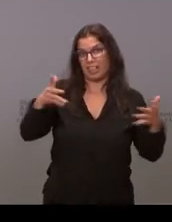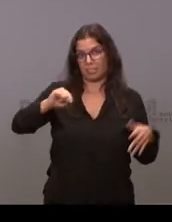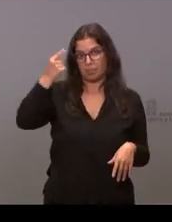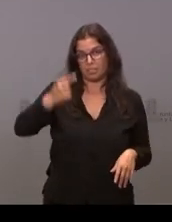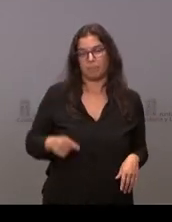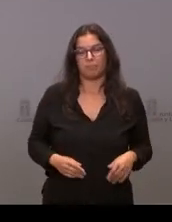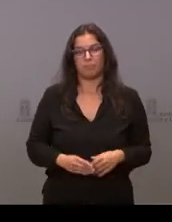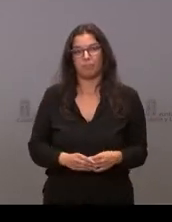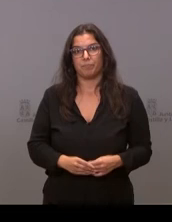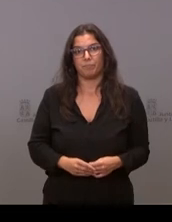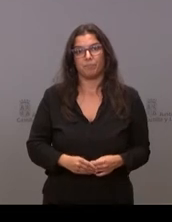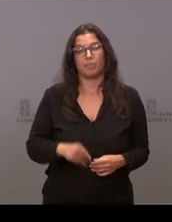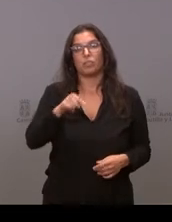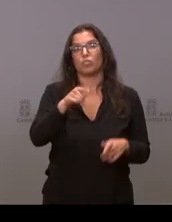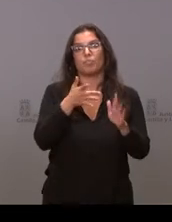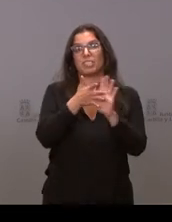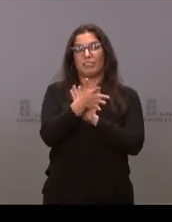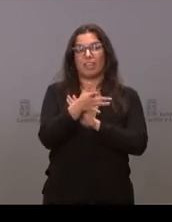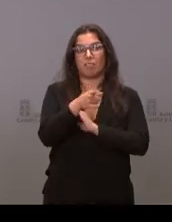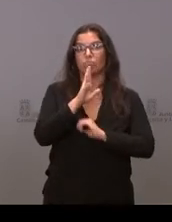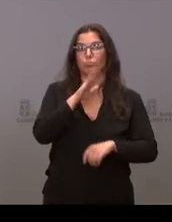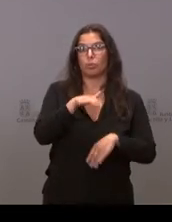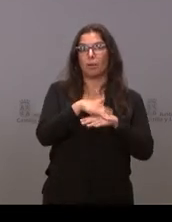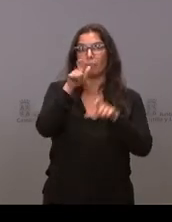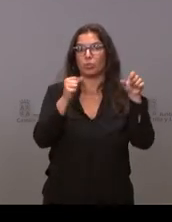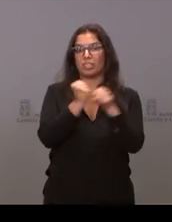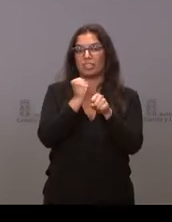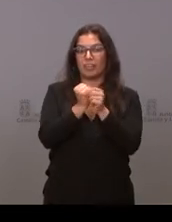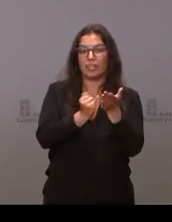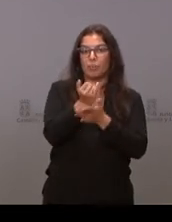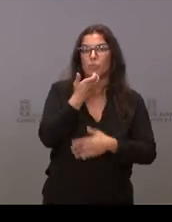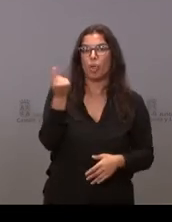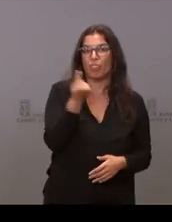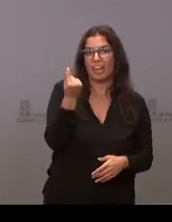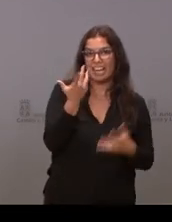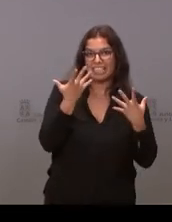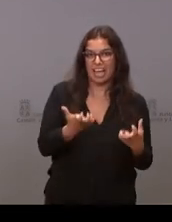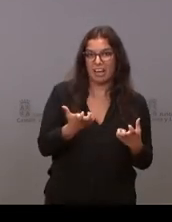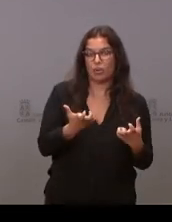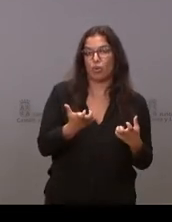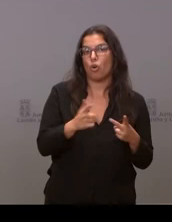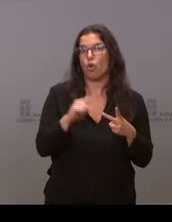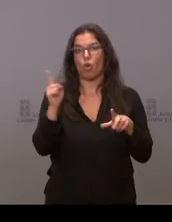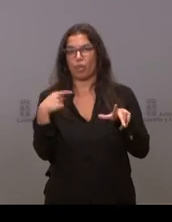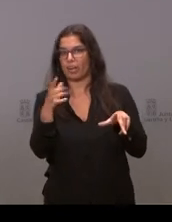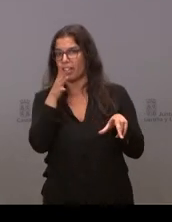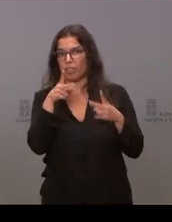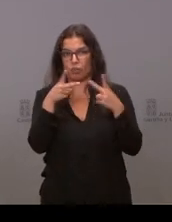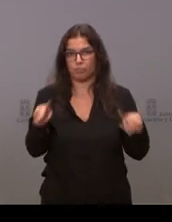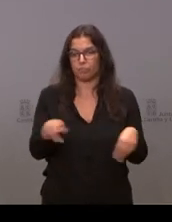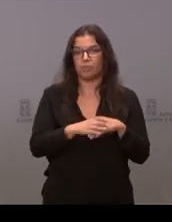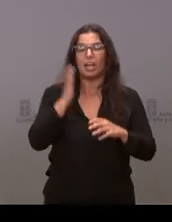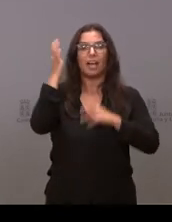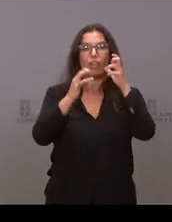Esto sería, desde luego, adecuado para los agricultores cerealistas de secano como de regadío, ganaderos